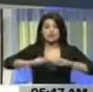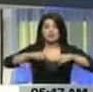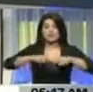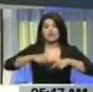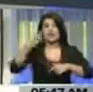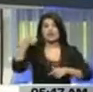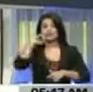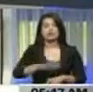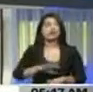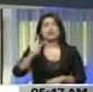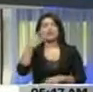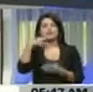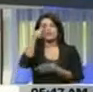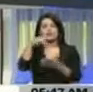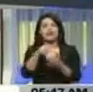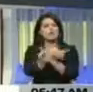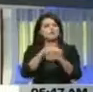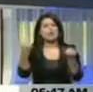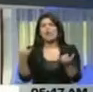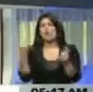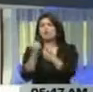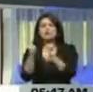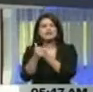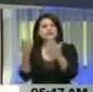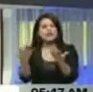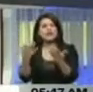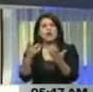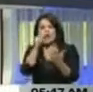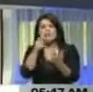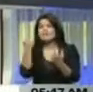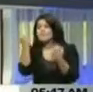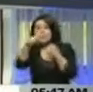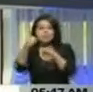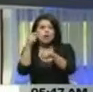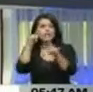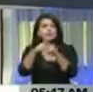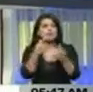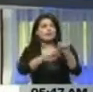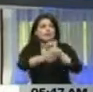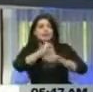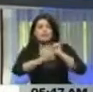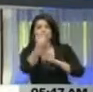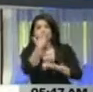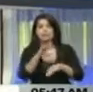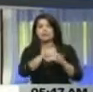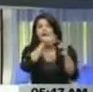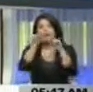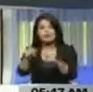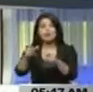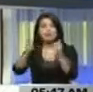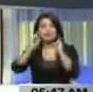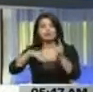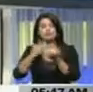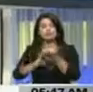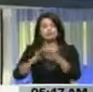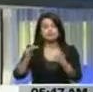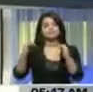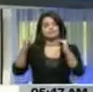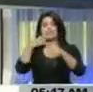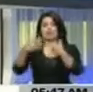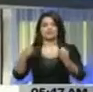Cuarta República en el boxeo. Pero ¿qué hacían nuestros muchachos? Se iban al boxeo, ¿para qué? Para combatir la pobreza, porque era la única herramienta de salir de la